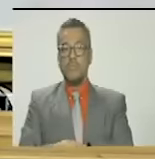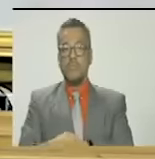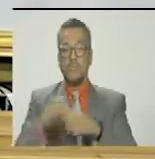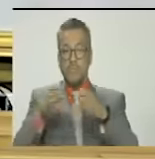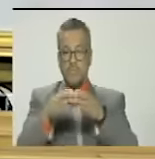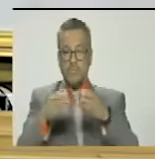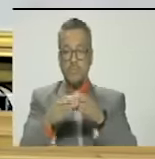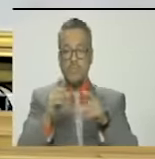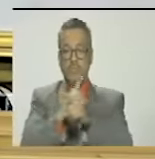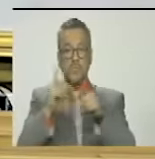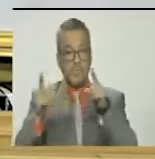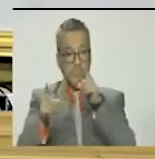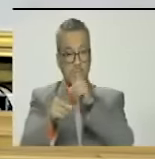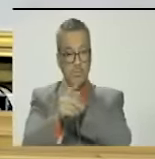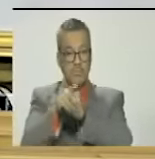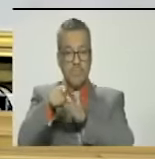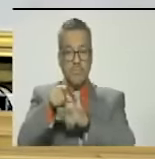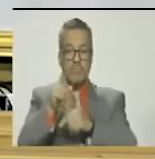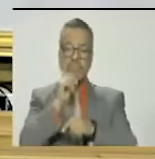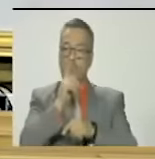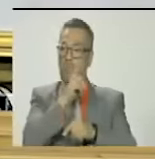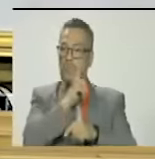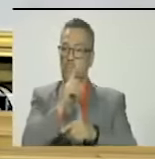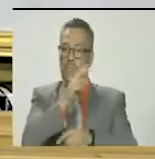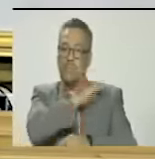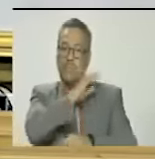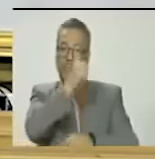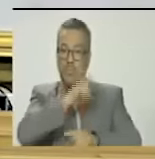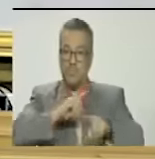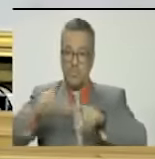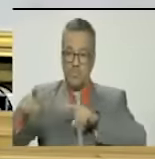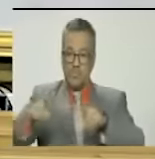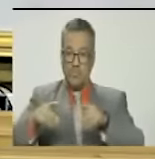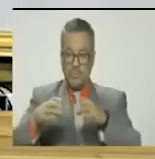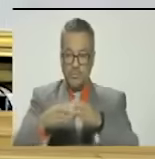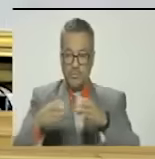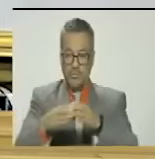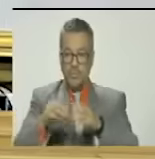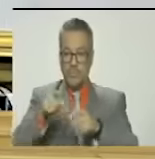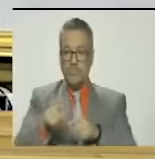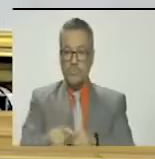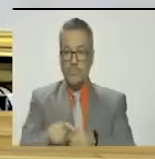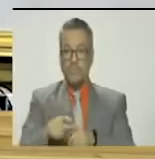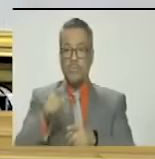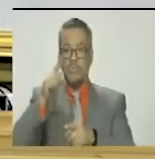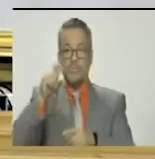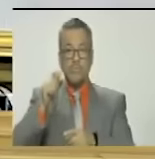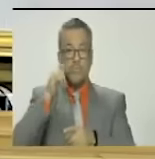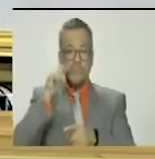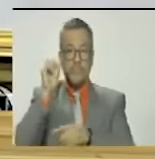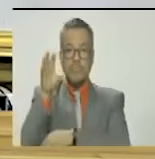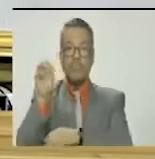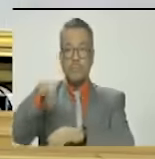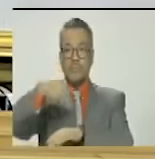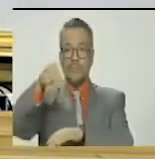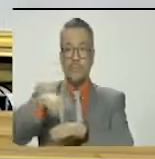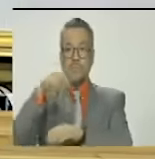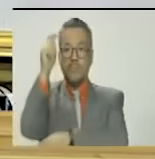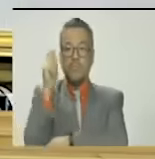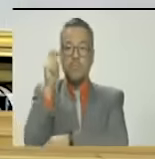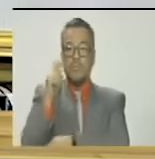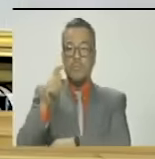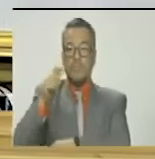Al partido Cambiemos, en nombre de su jefe de fracción y canciller insigne de la Asamblea Nacional, el